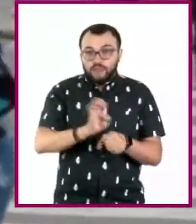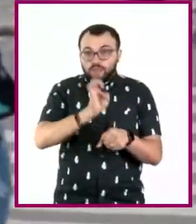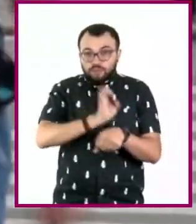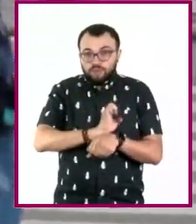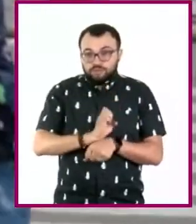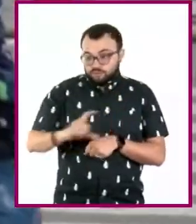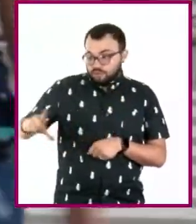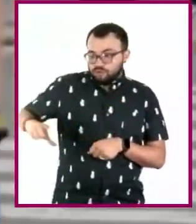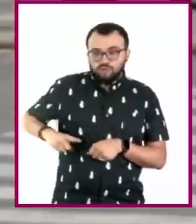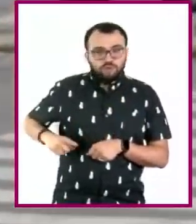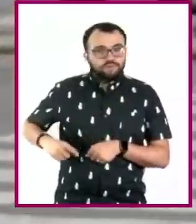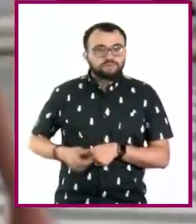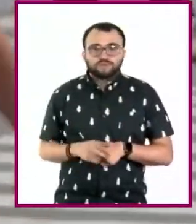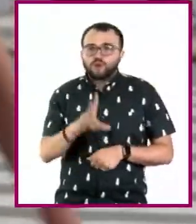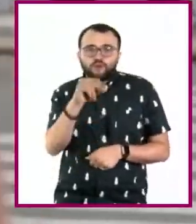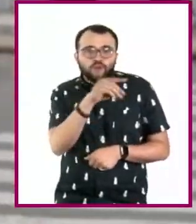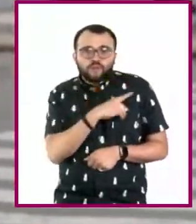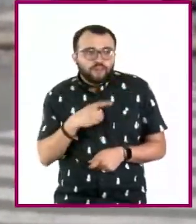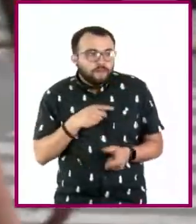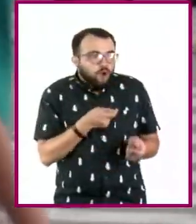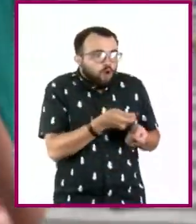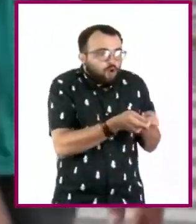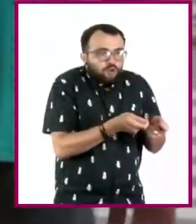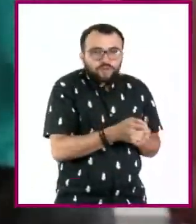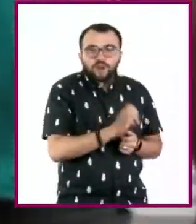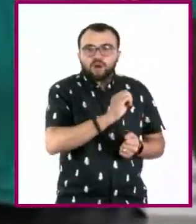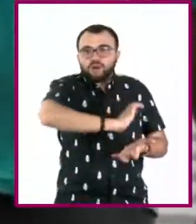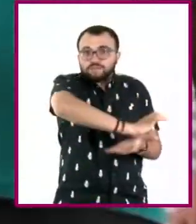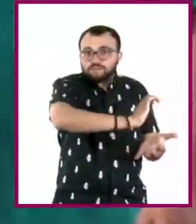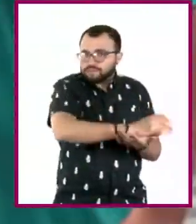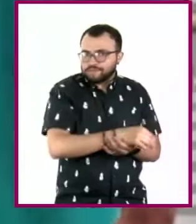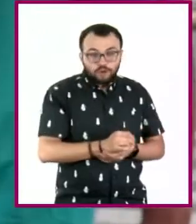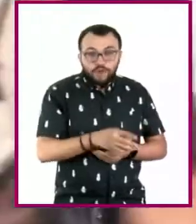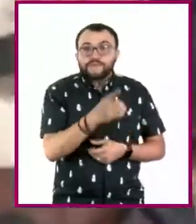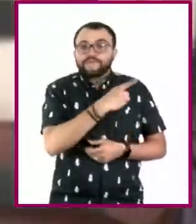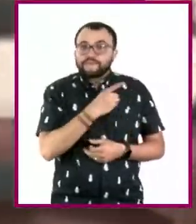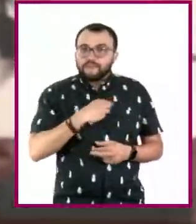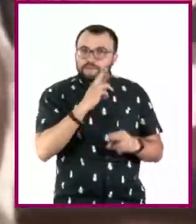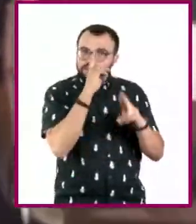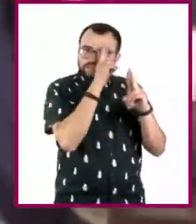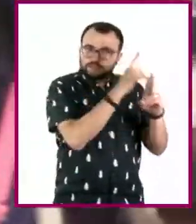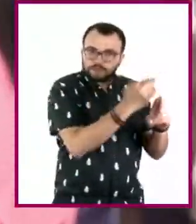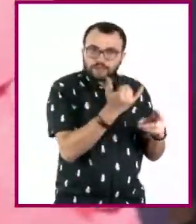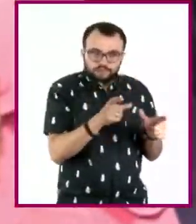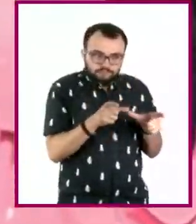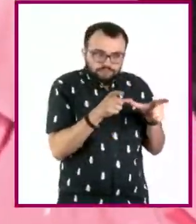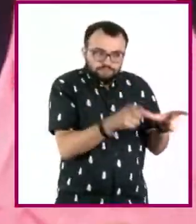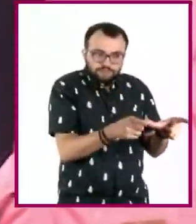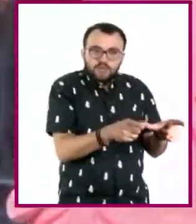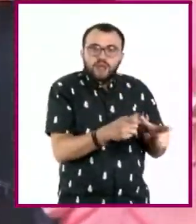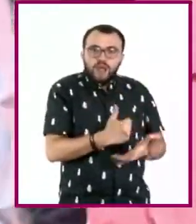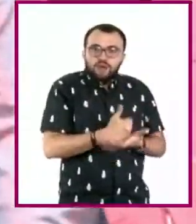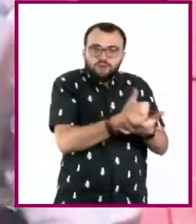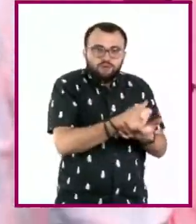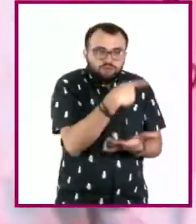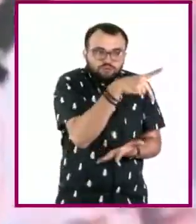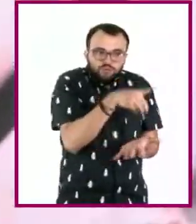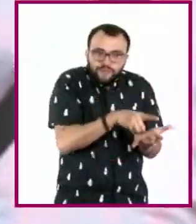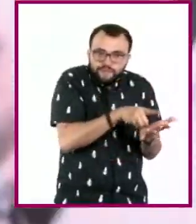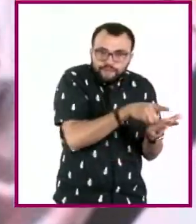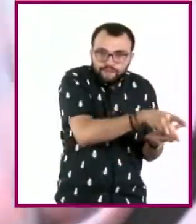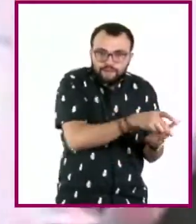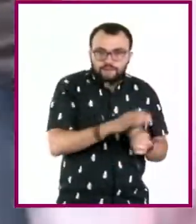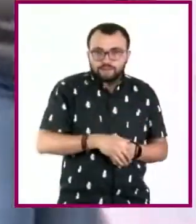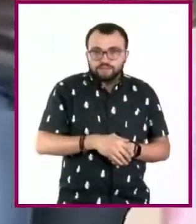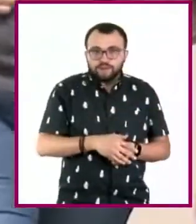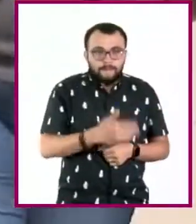no reprimirlos o controlarlos, sino respetar y hacer respetar sus derechos, velar por